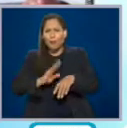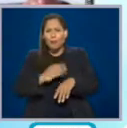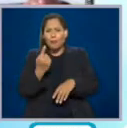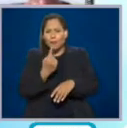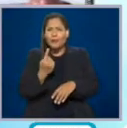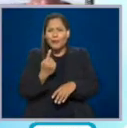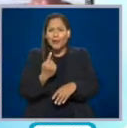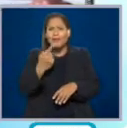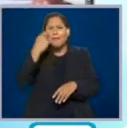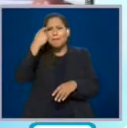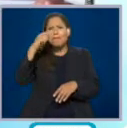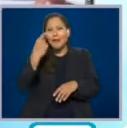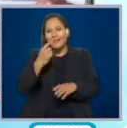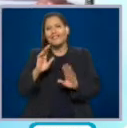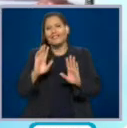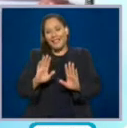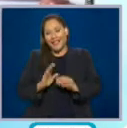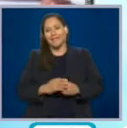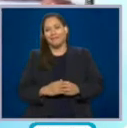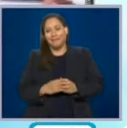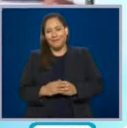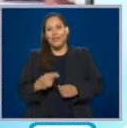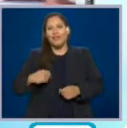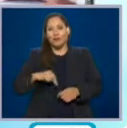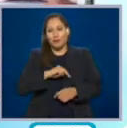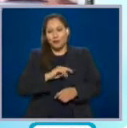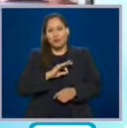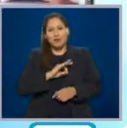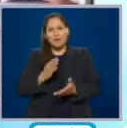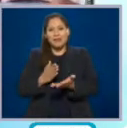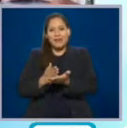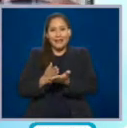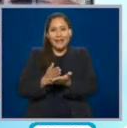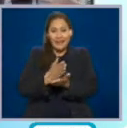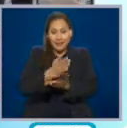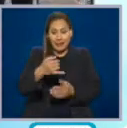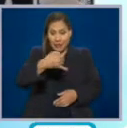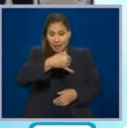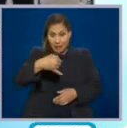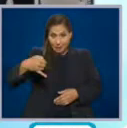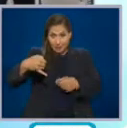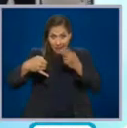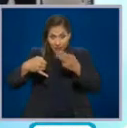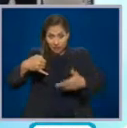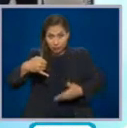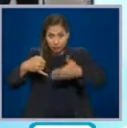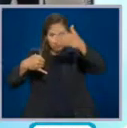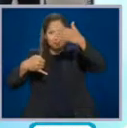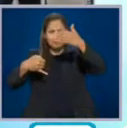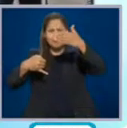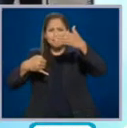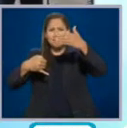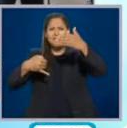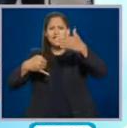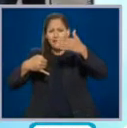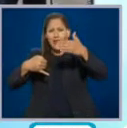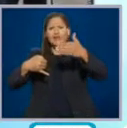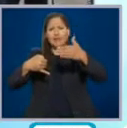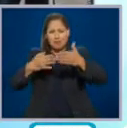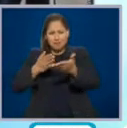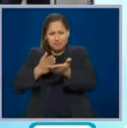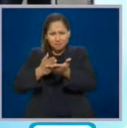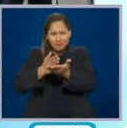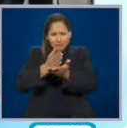de esa instalación es que podemos atravesar el límite, que el límite no es una barrera, sino que es un espacio que es completamente